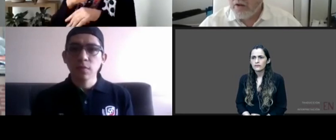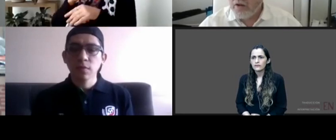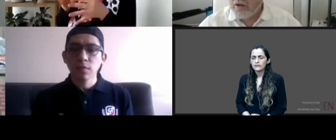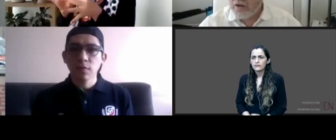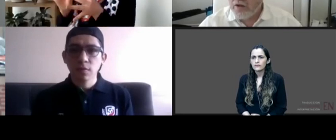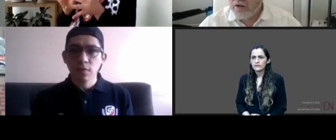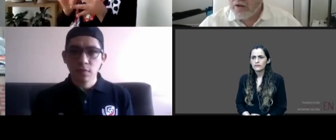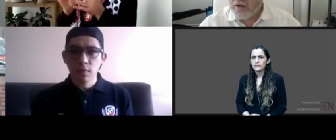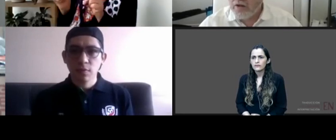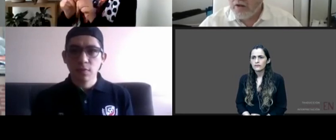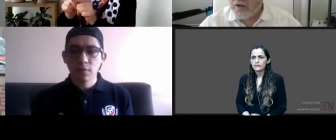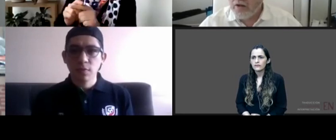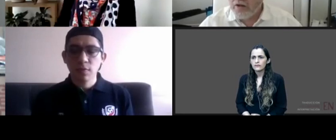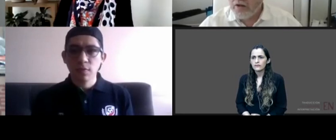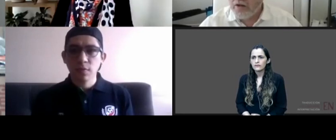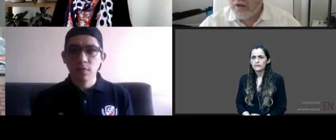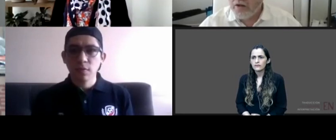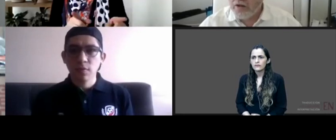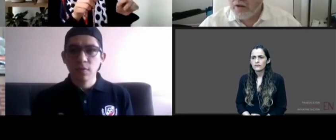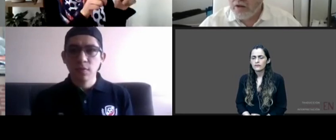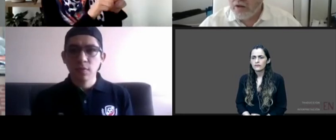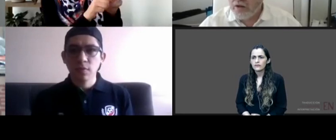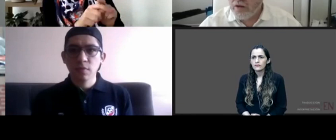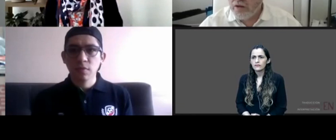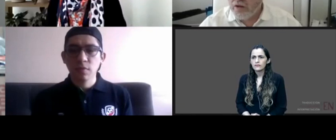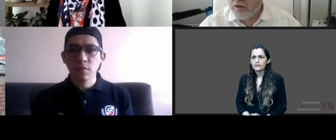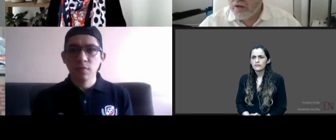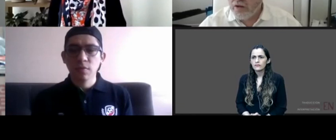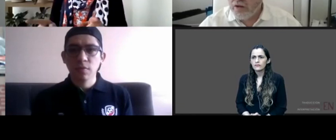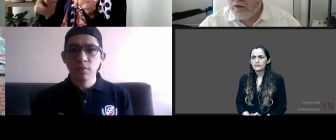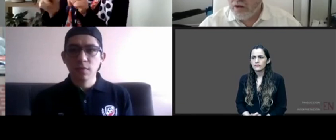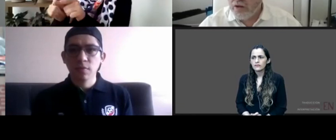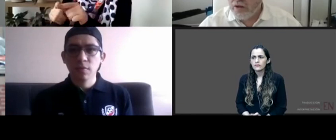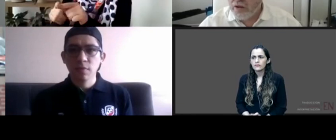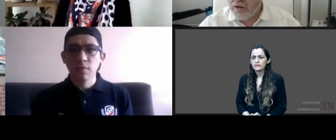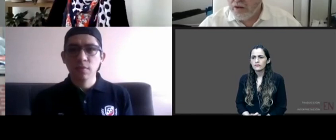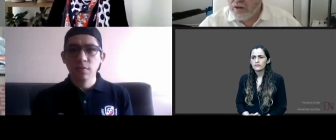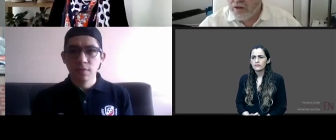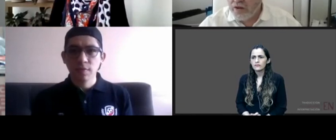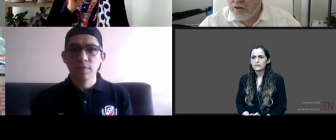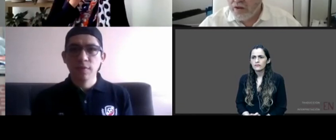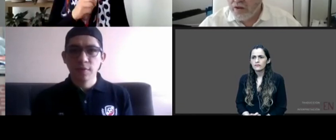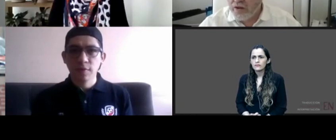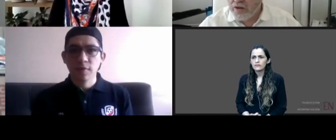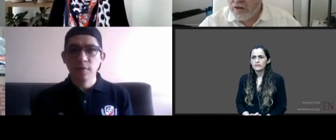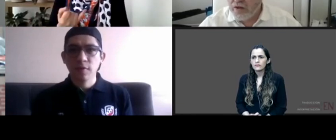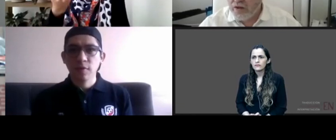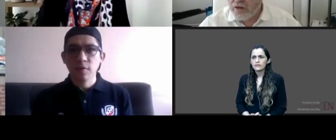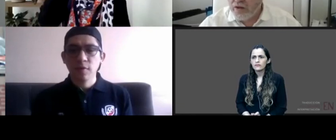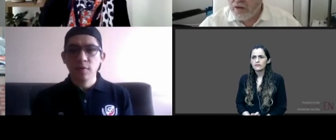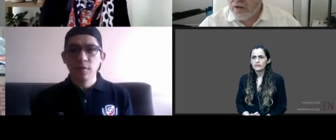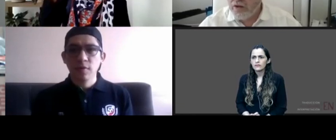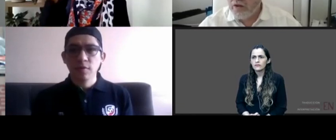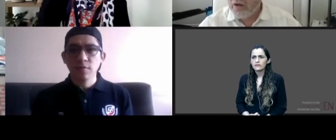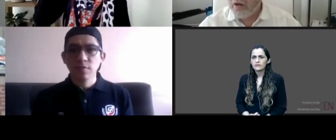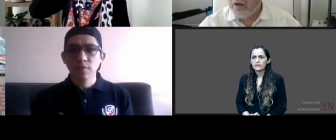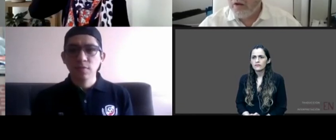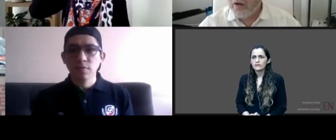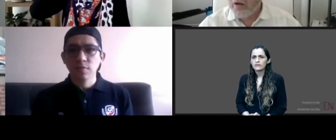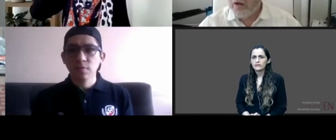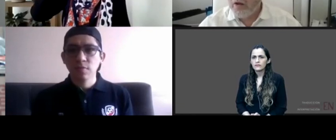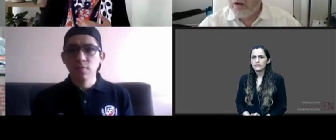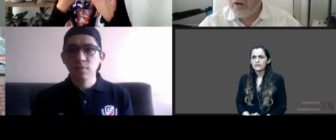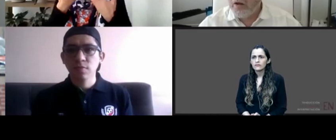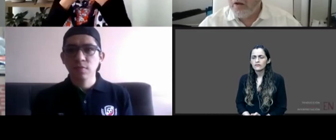pues que a veces comunican a sus hijos, ¿no? Oye, ¿qué pasa? Ay, pasa esto, ¿no? Explicaciones muy breves,